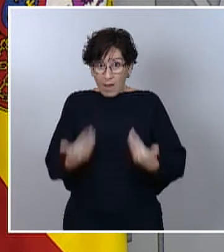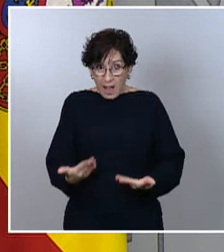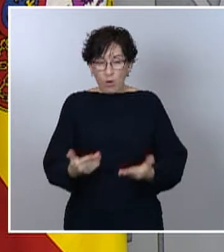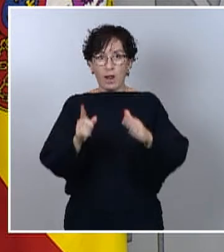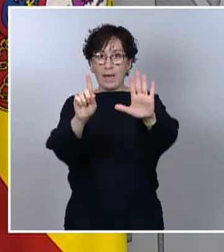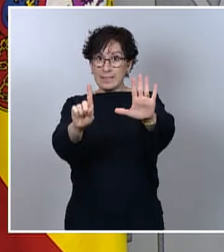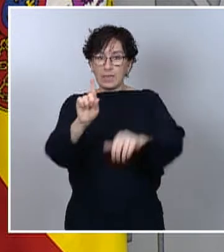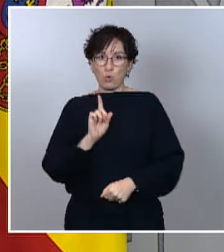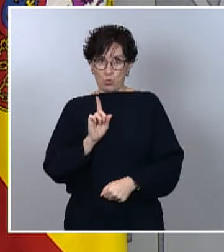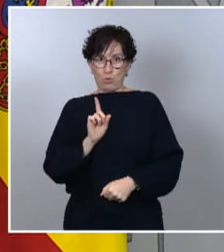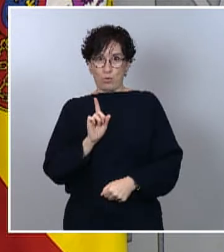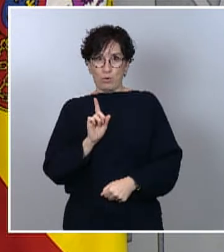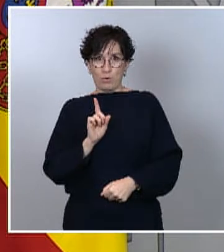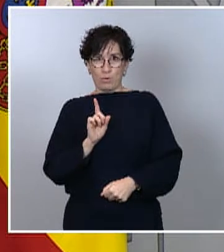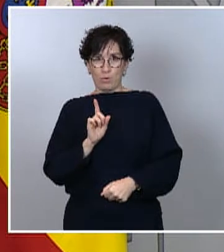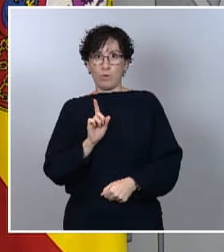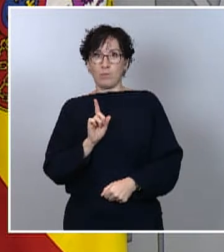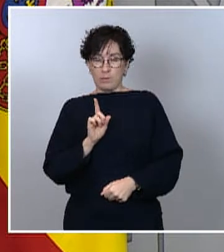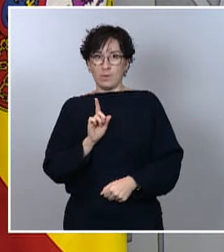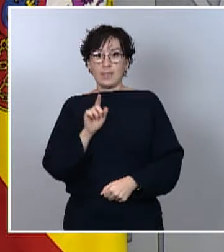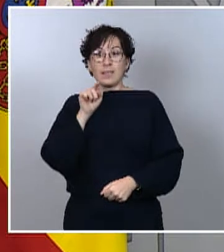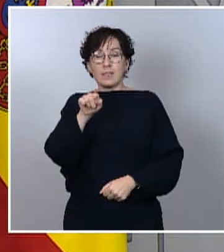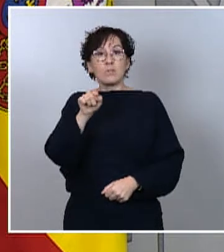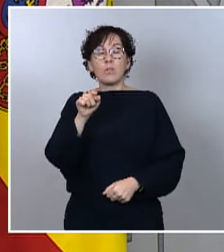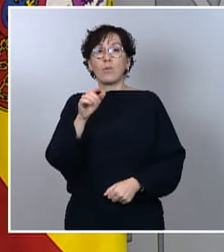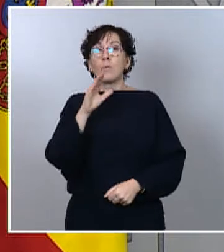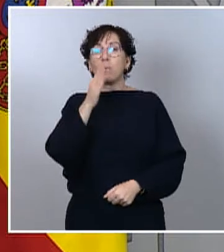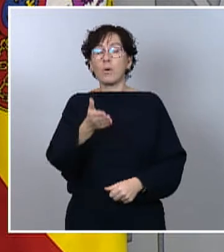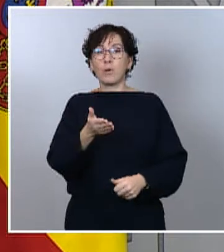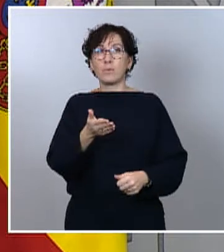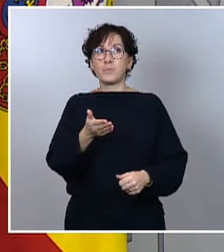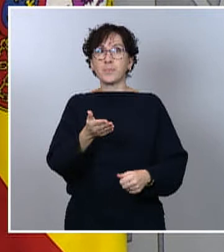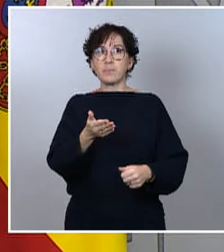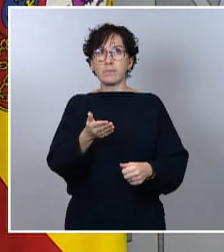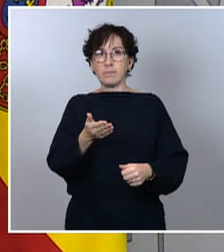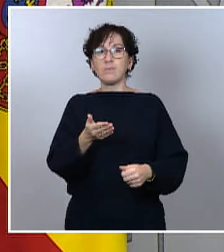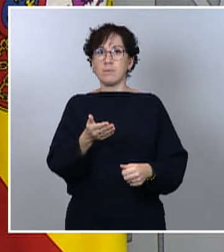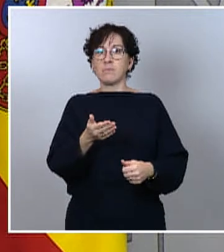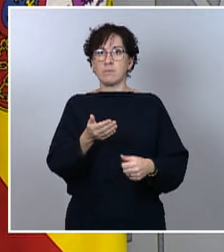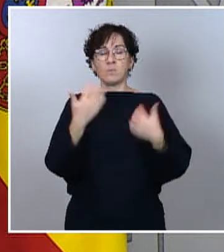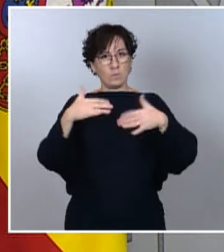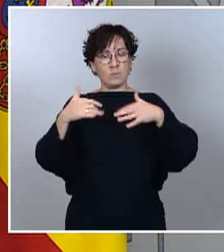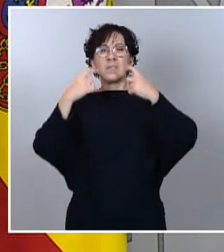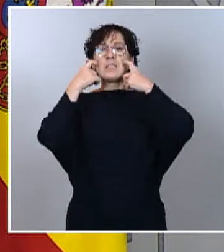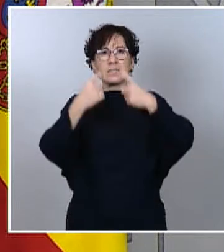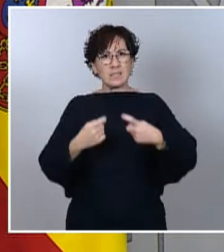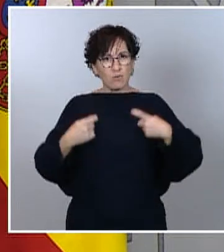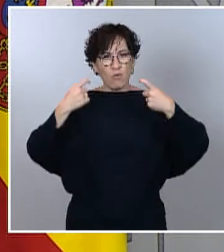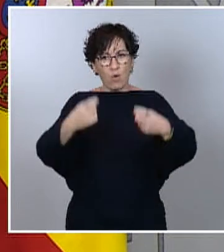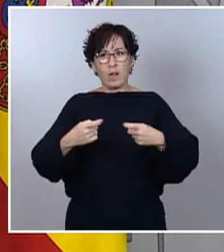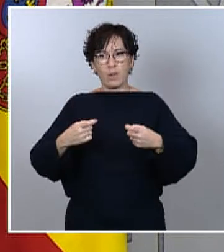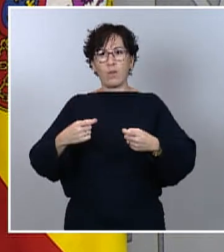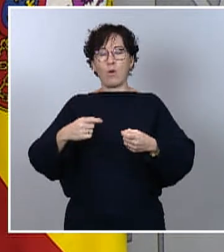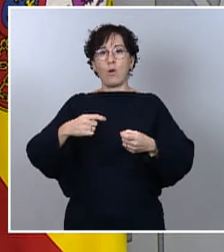infectados. Y esto es gracias a un incremento muy importante, a un esfuerzo en las técnicas de detección, en